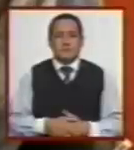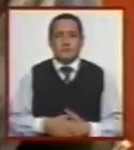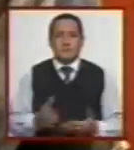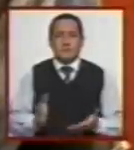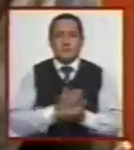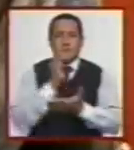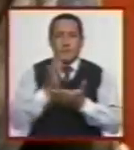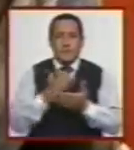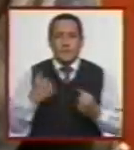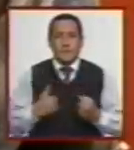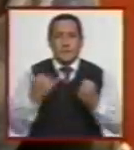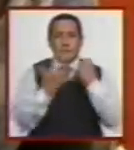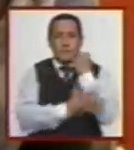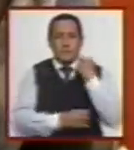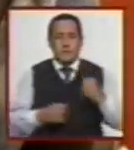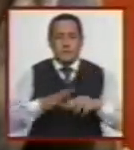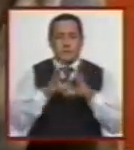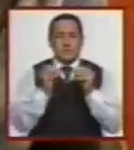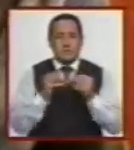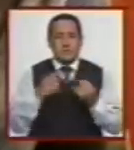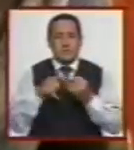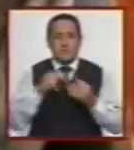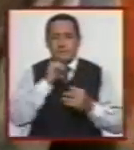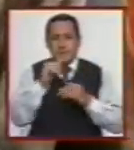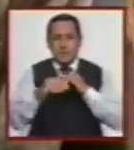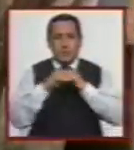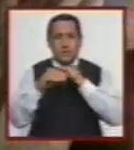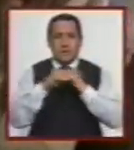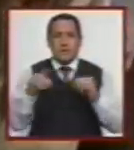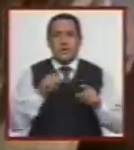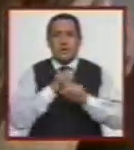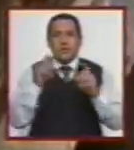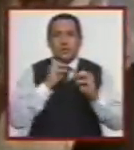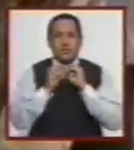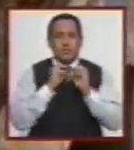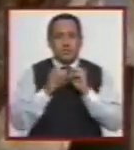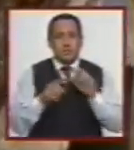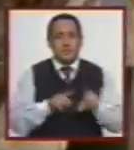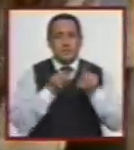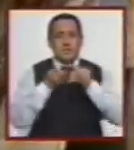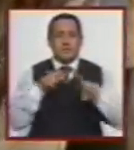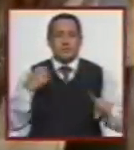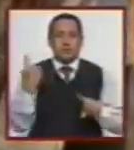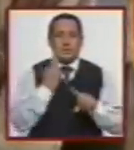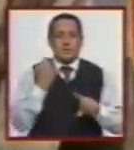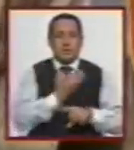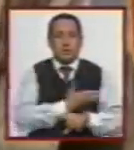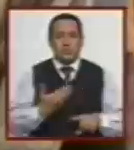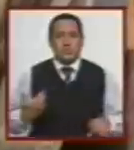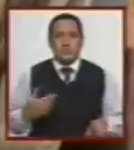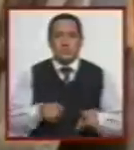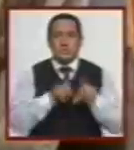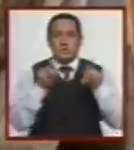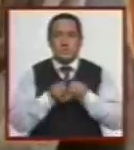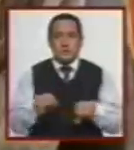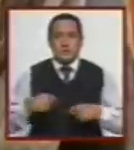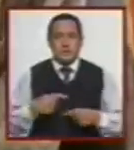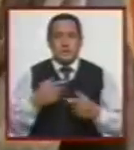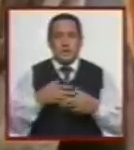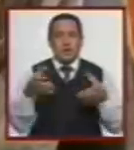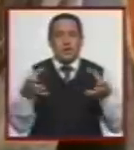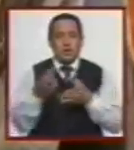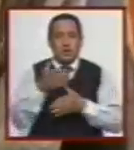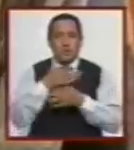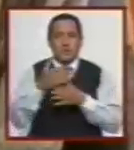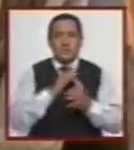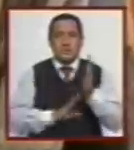de pobreza y los problemas de desigualdad no los resuelven solamente los gobiernos y la cooperación para